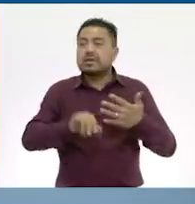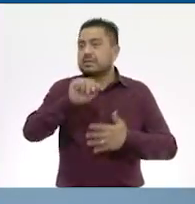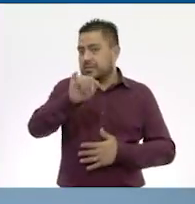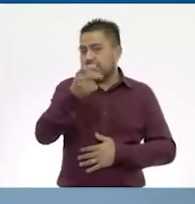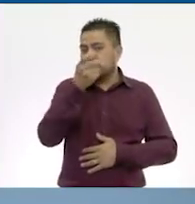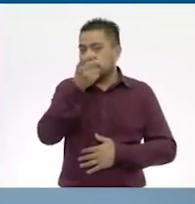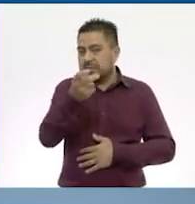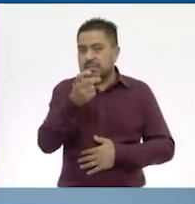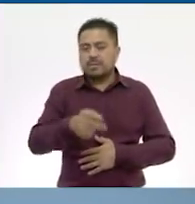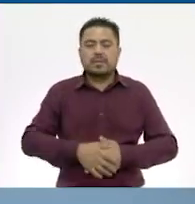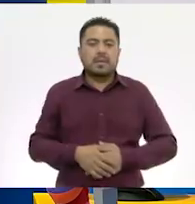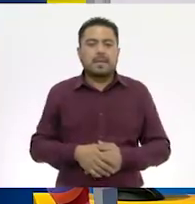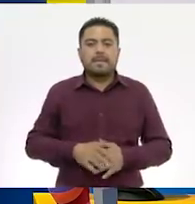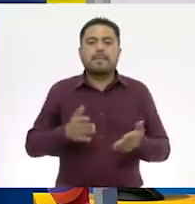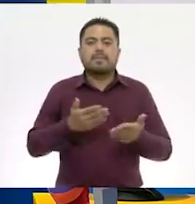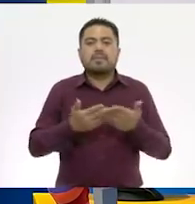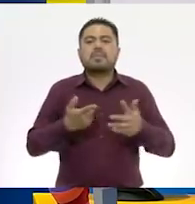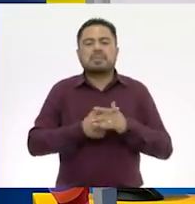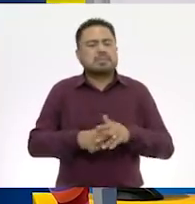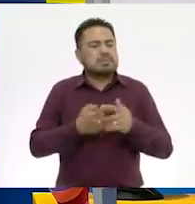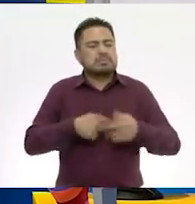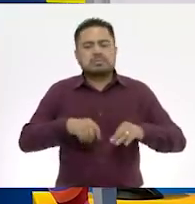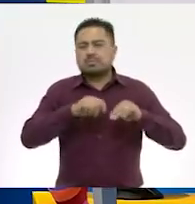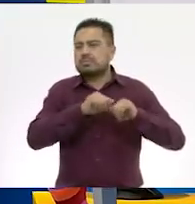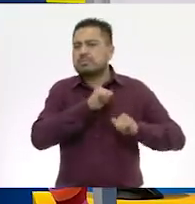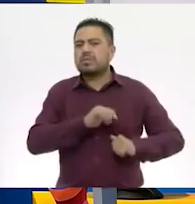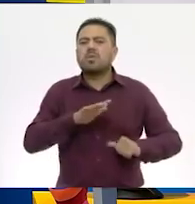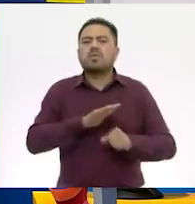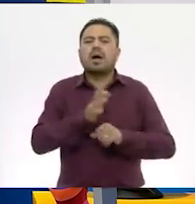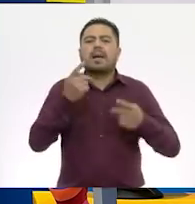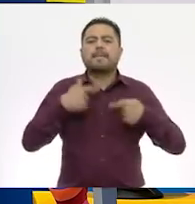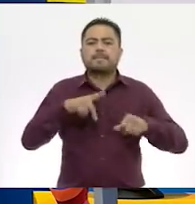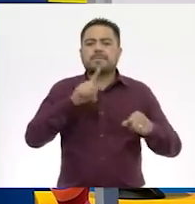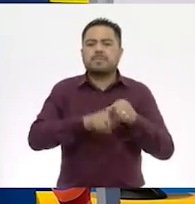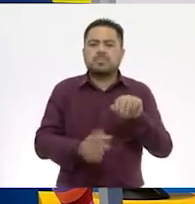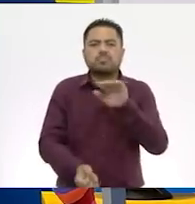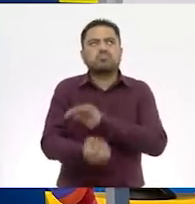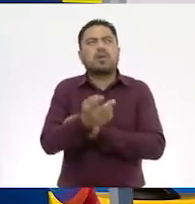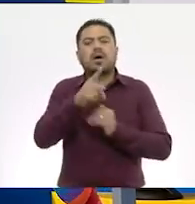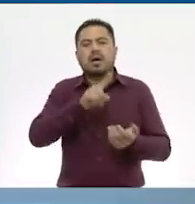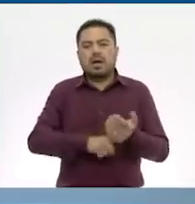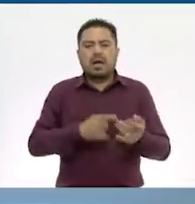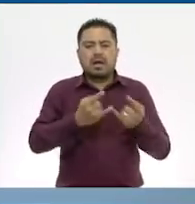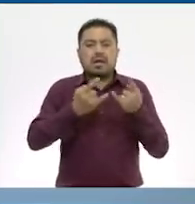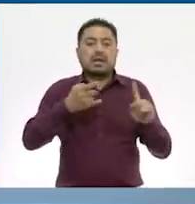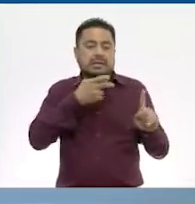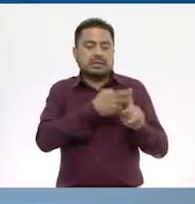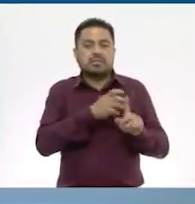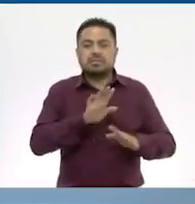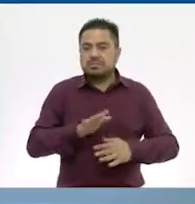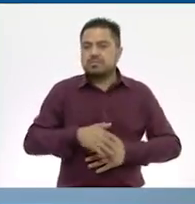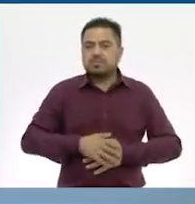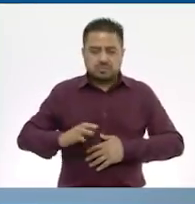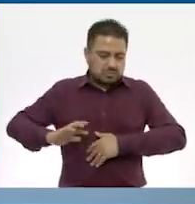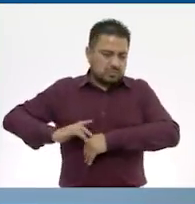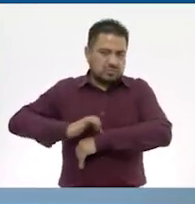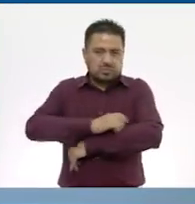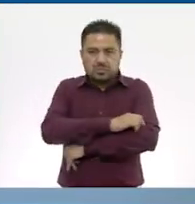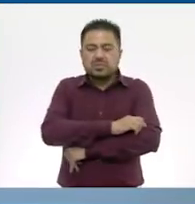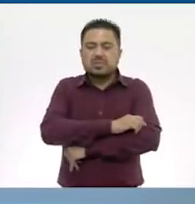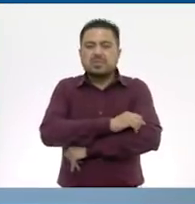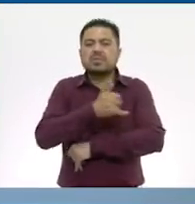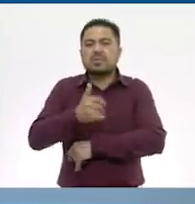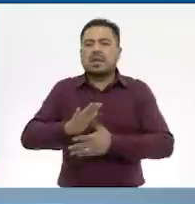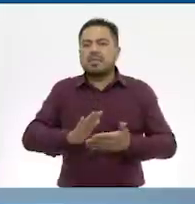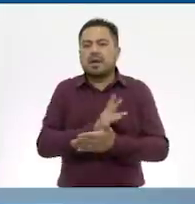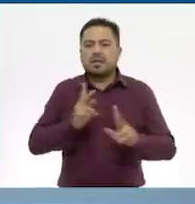supuesto. Vamos por el principio. ¿Cuáles son los personajes que aparecen en esta fábula? Pues la hormiga y